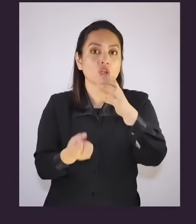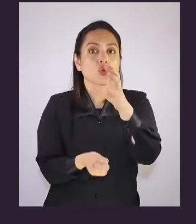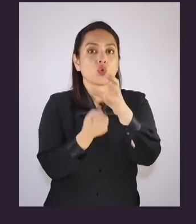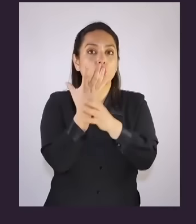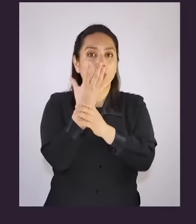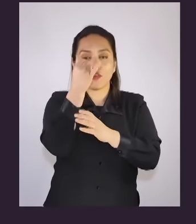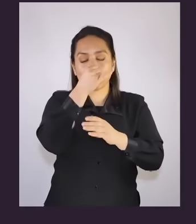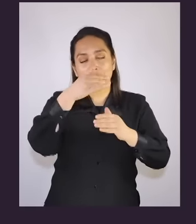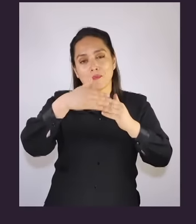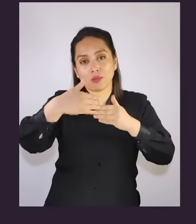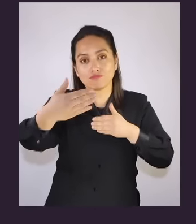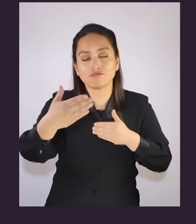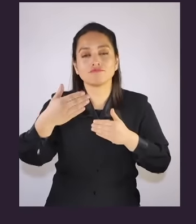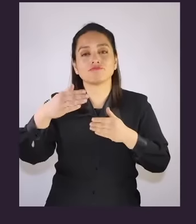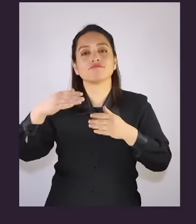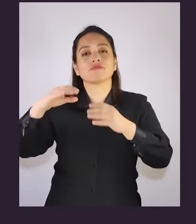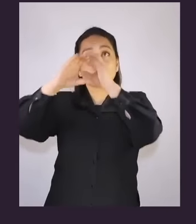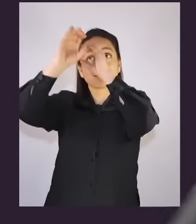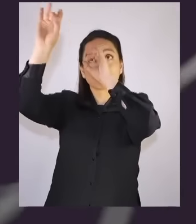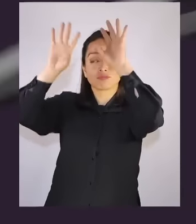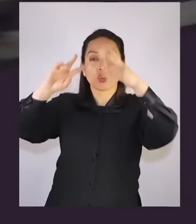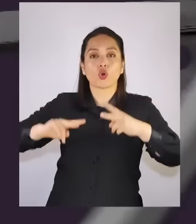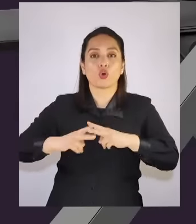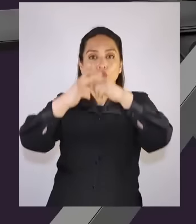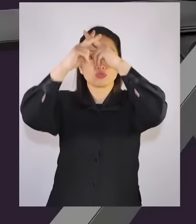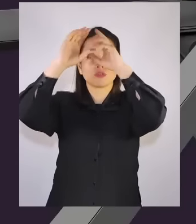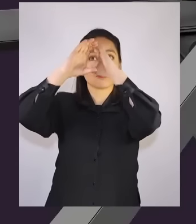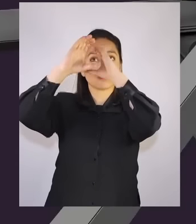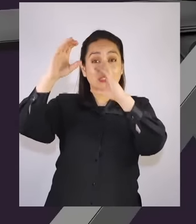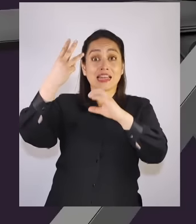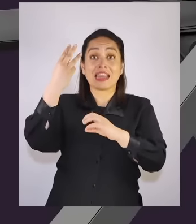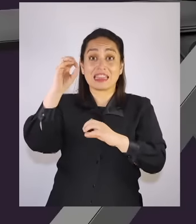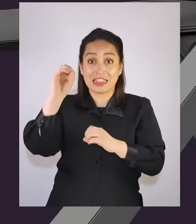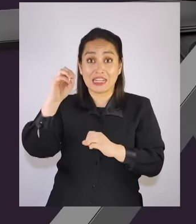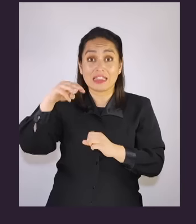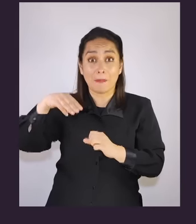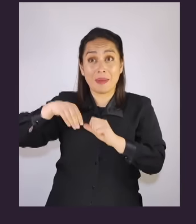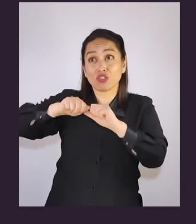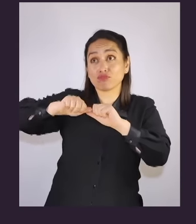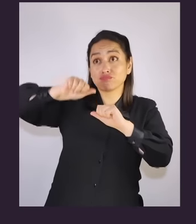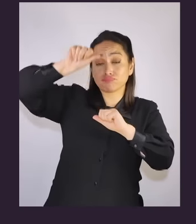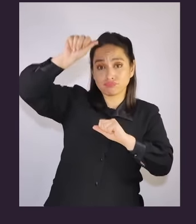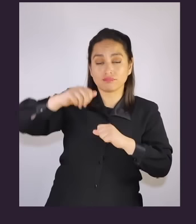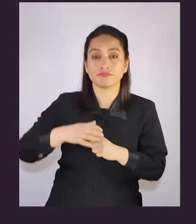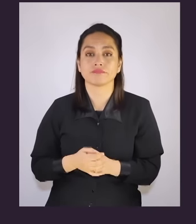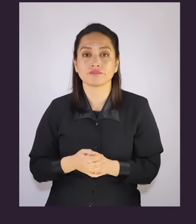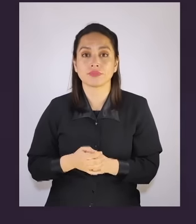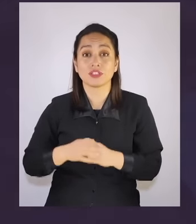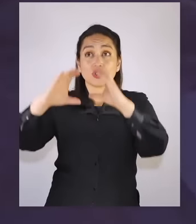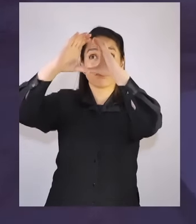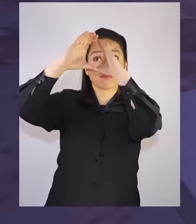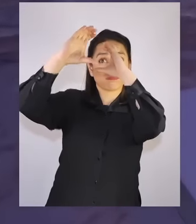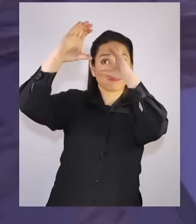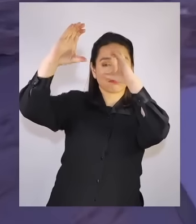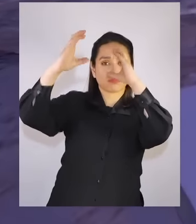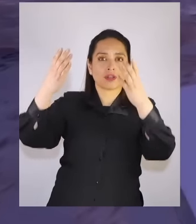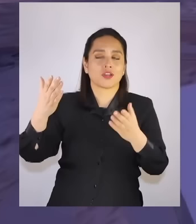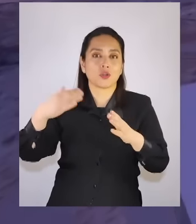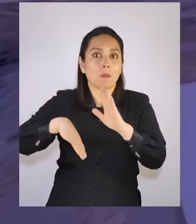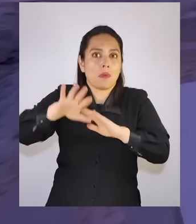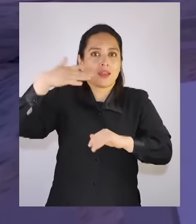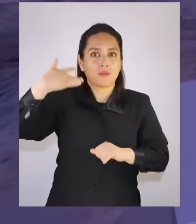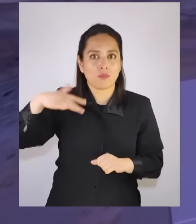era astronómica con la construcción de estos telescopios de la gama de 30 metros. Van a ser los telescopios que van a marcar la astronomía en